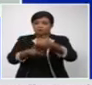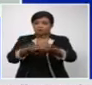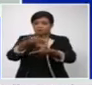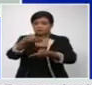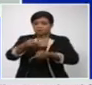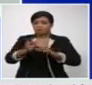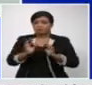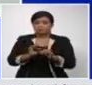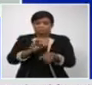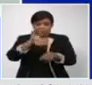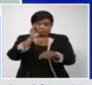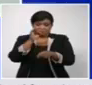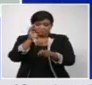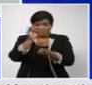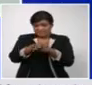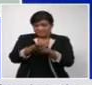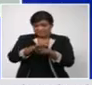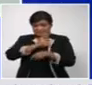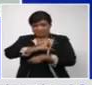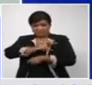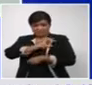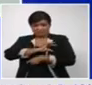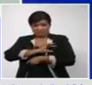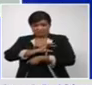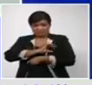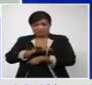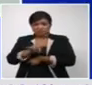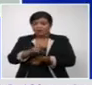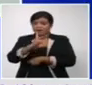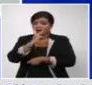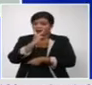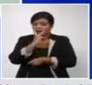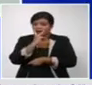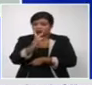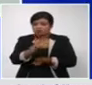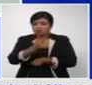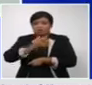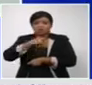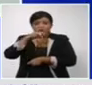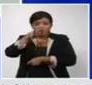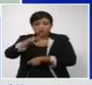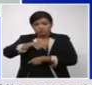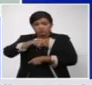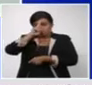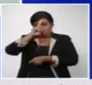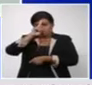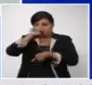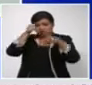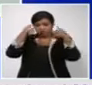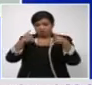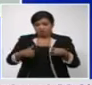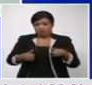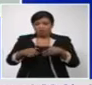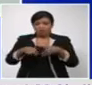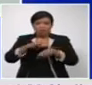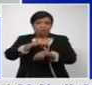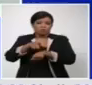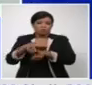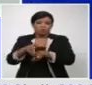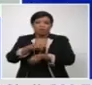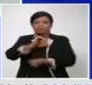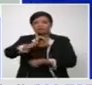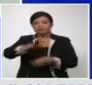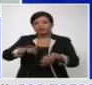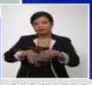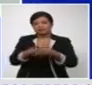de los síntomas y la atención y diagnóstico por el sistema de salud de 6,5 días. Fíjense